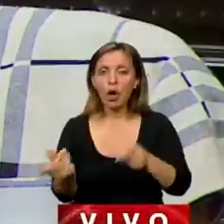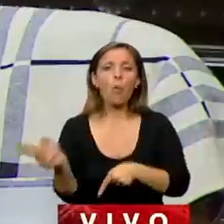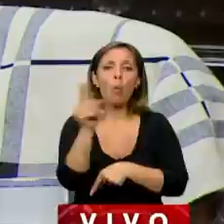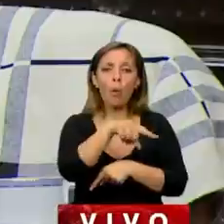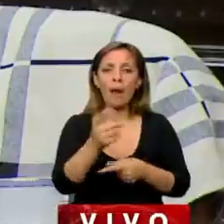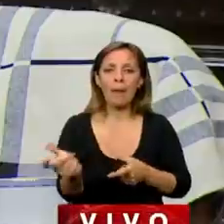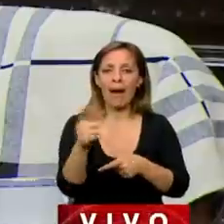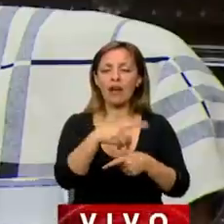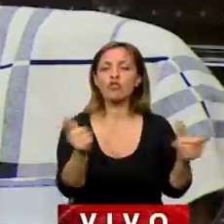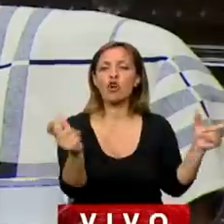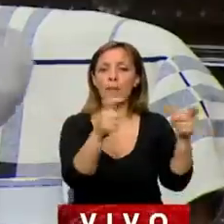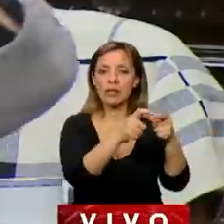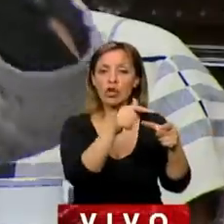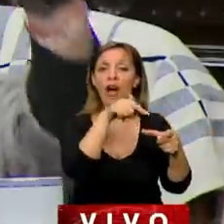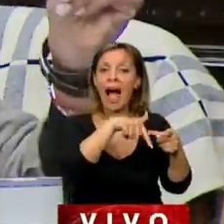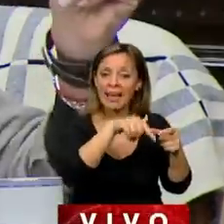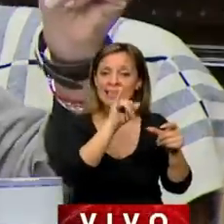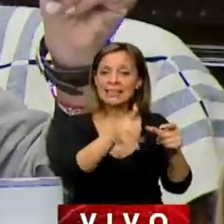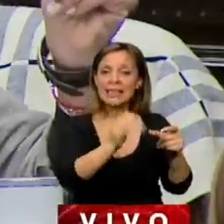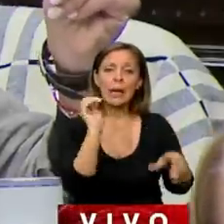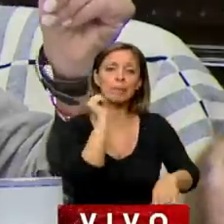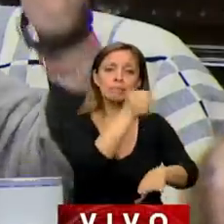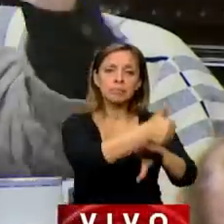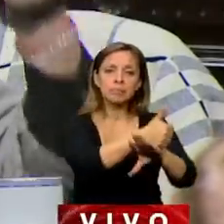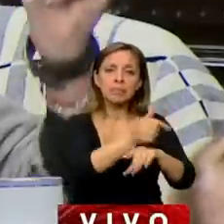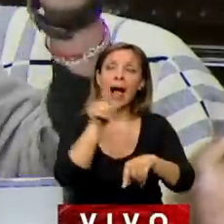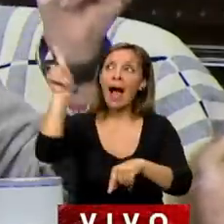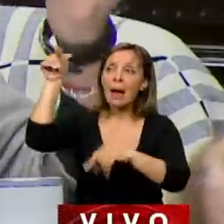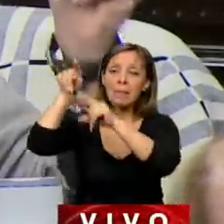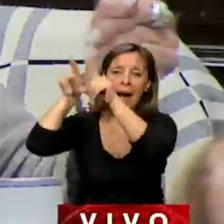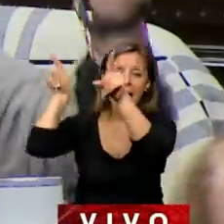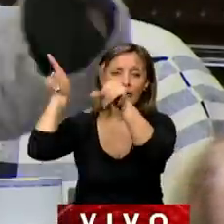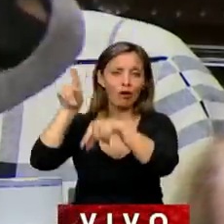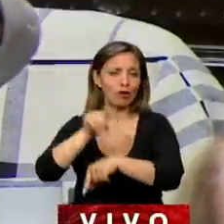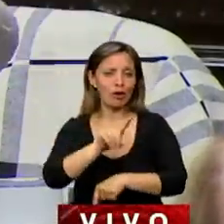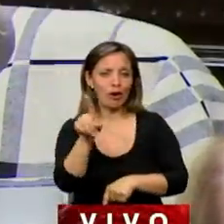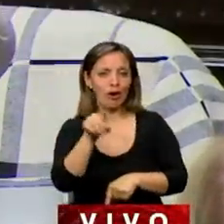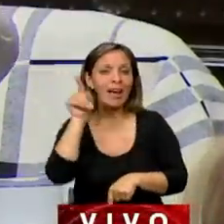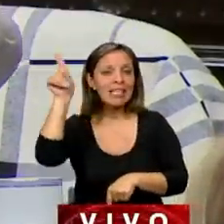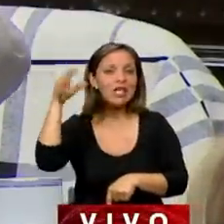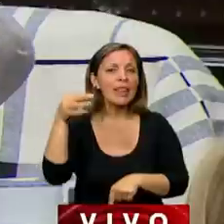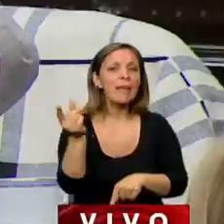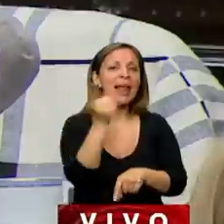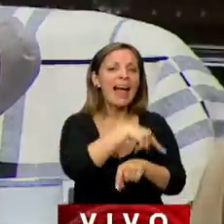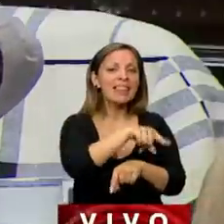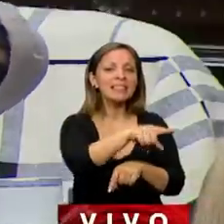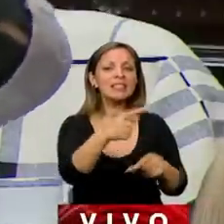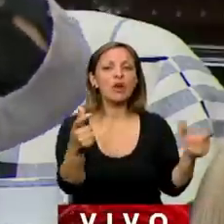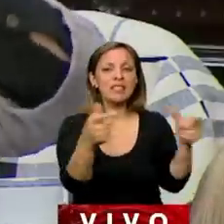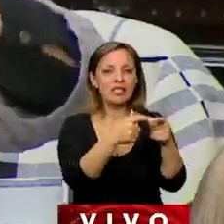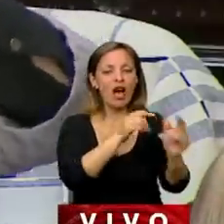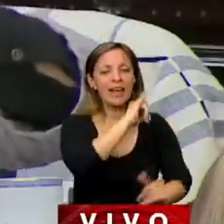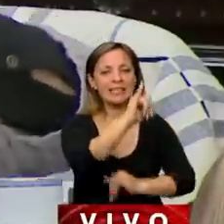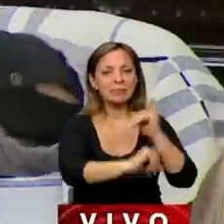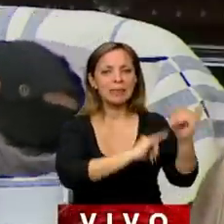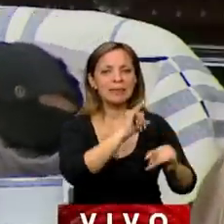se hagan presentes las autoridades que no tienen que estar en el palco, los funcionarios tienen que estar dando información en las comisiones para